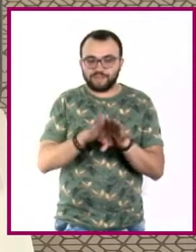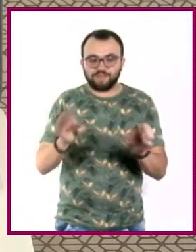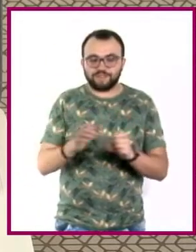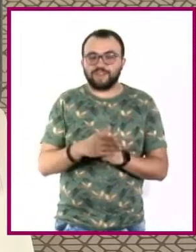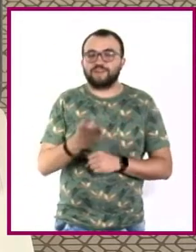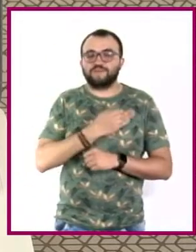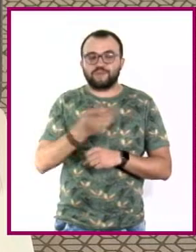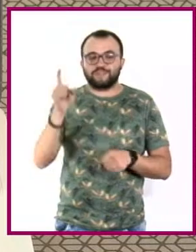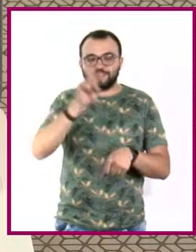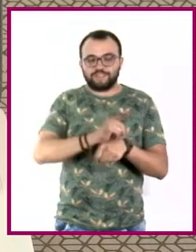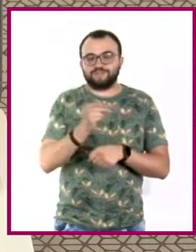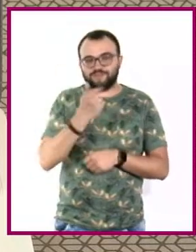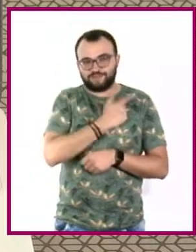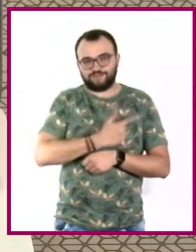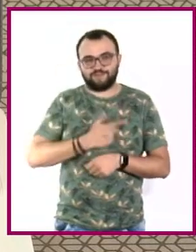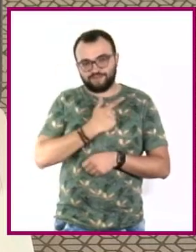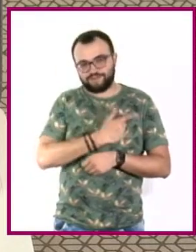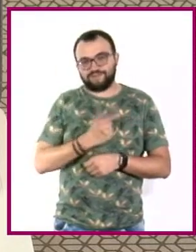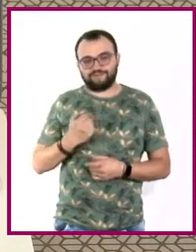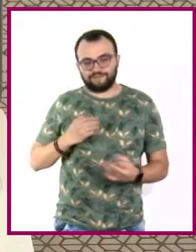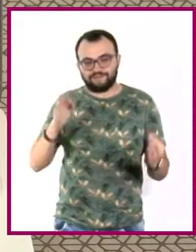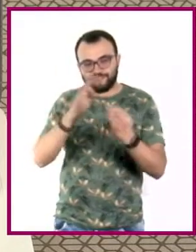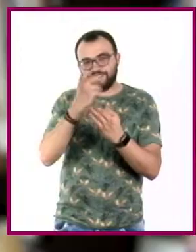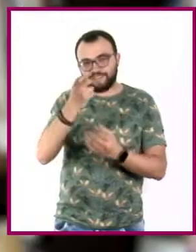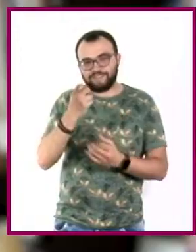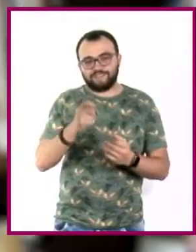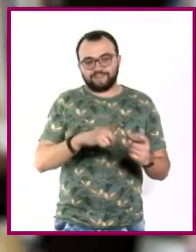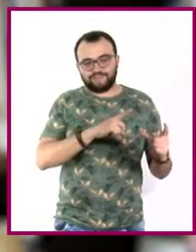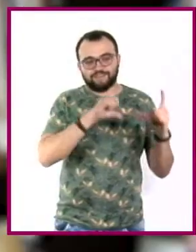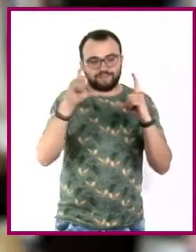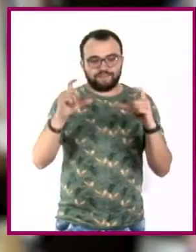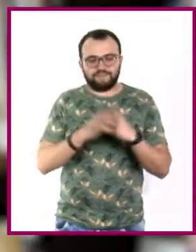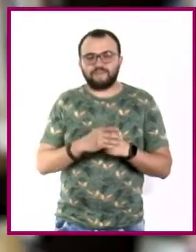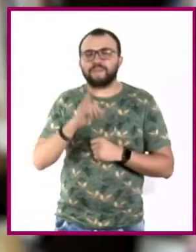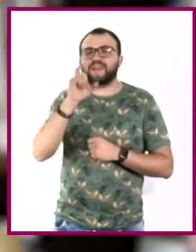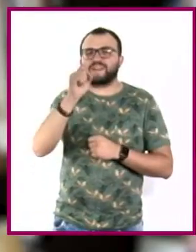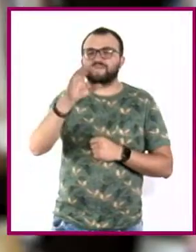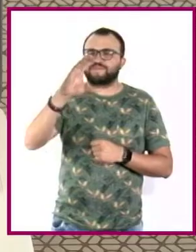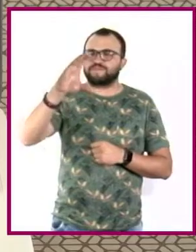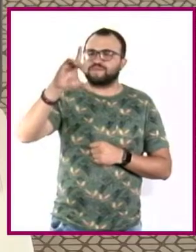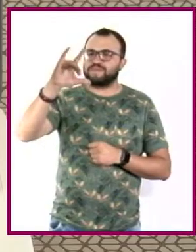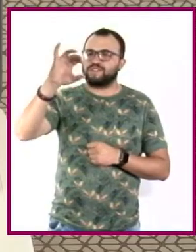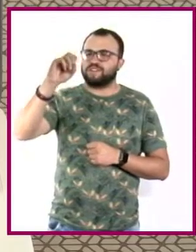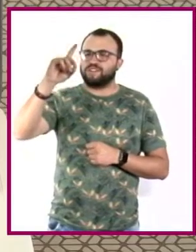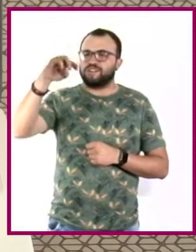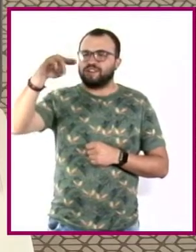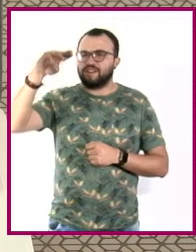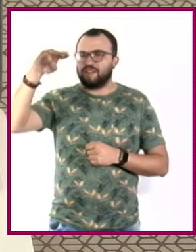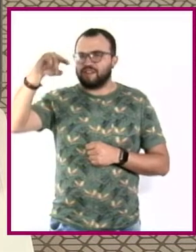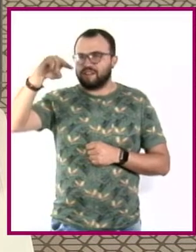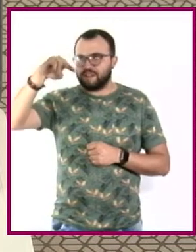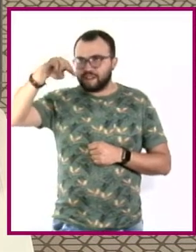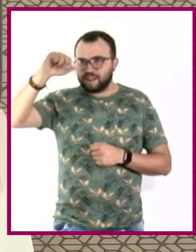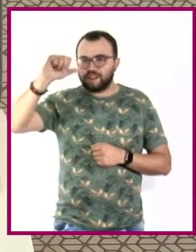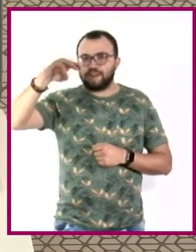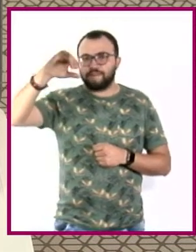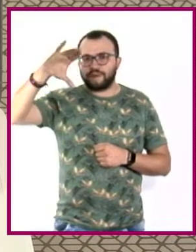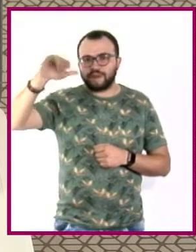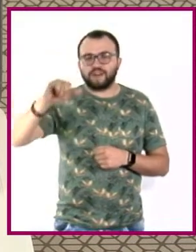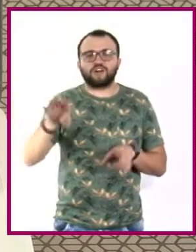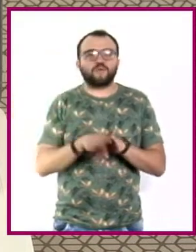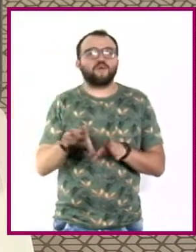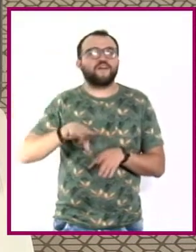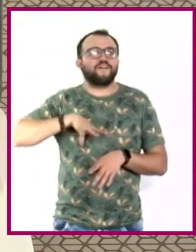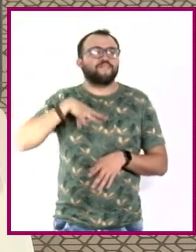Buenos días, muchísimo gusto de estar con ustedes en este programa. ¿Qué es la cliodinámica? La cliodinámica es un esfuerzo por